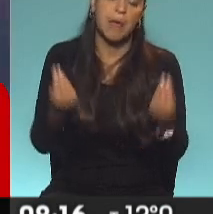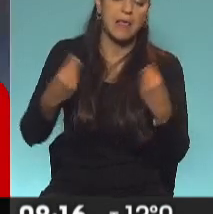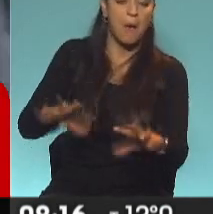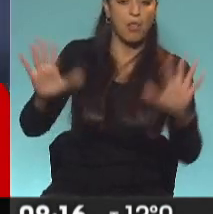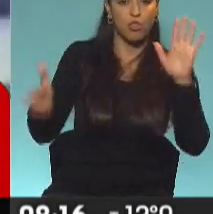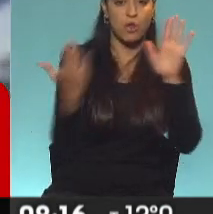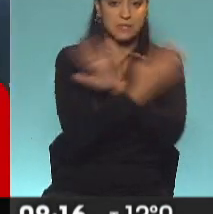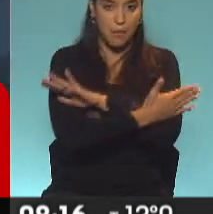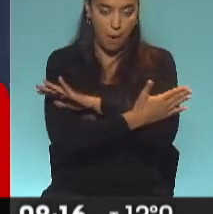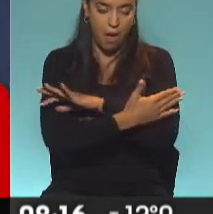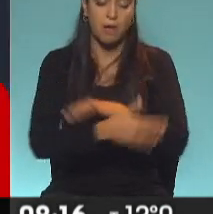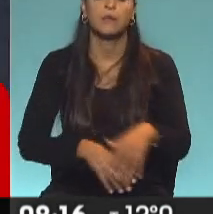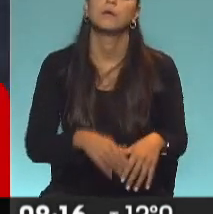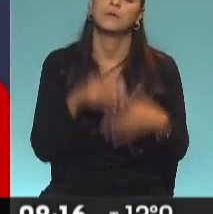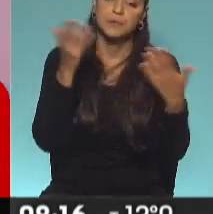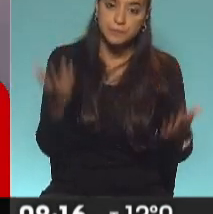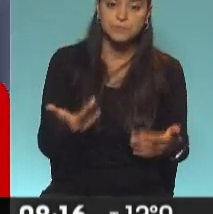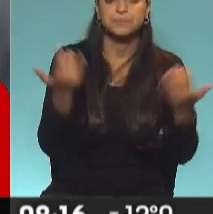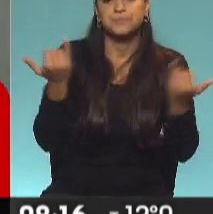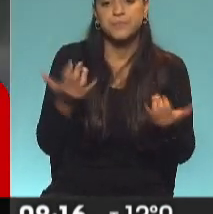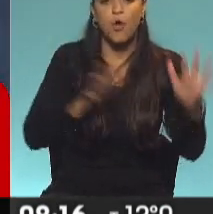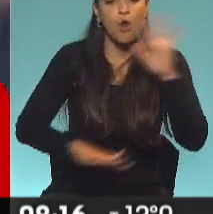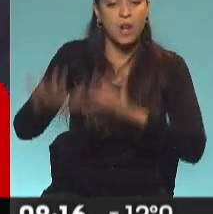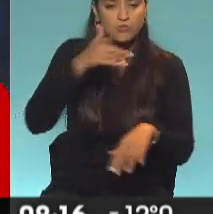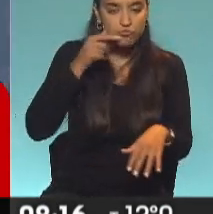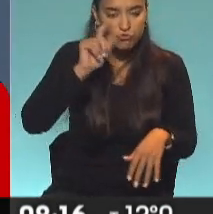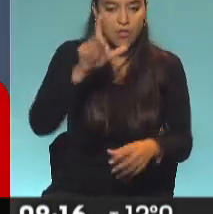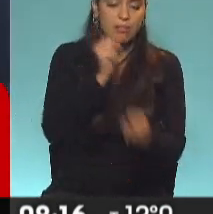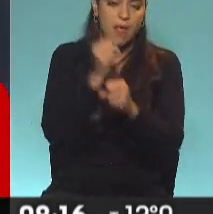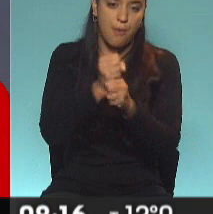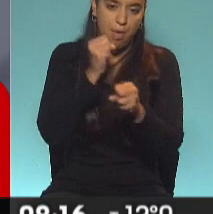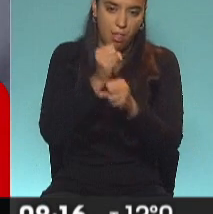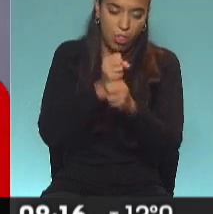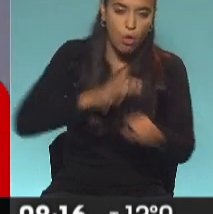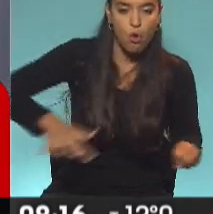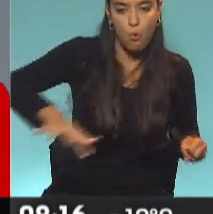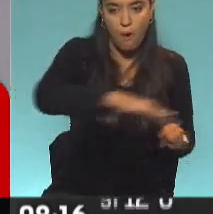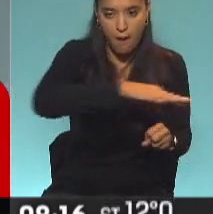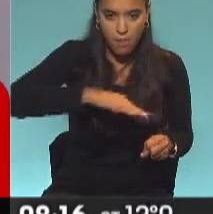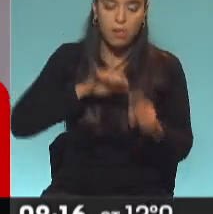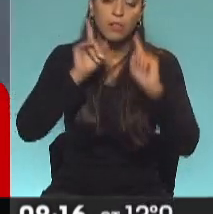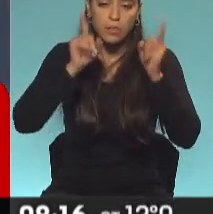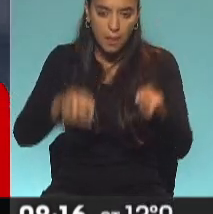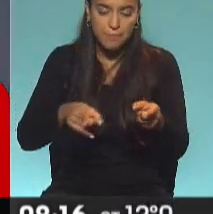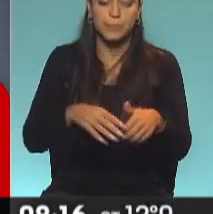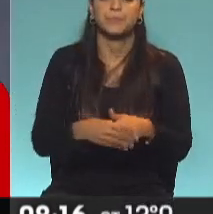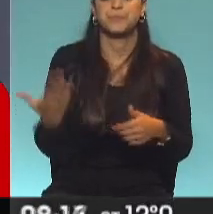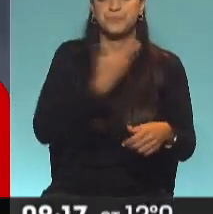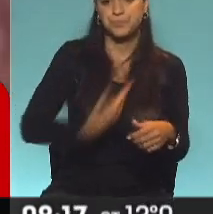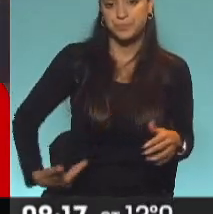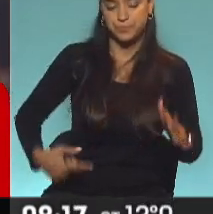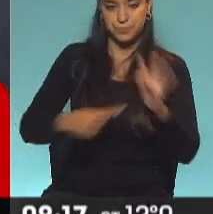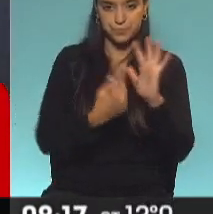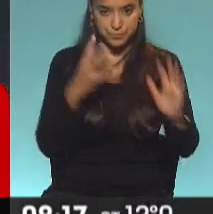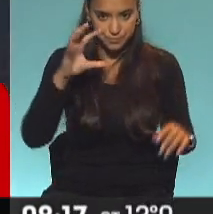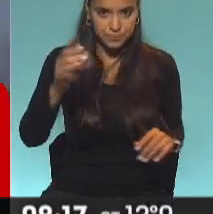el predio. Hay que decir que además hay organizaciones sociales trabajando en el predio de Guernica, hay también desde el gobierno de la provincia, ya